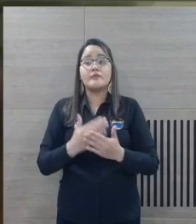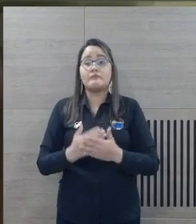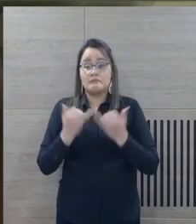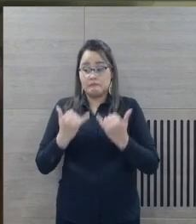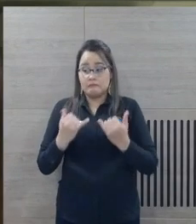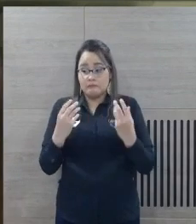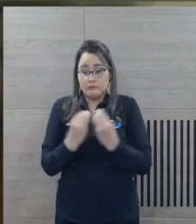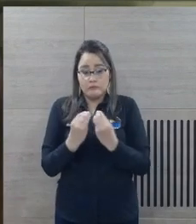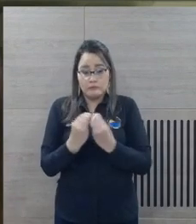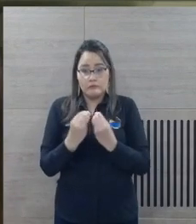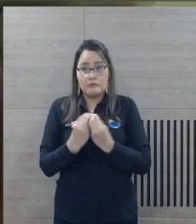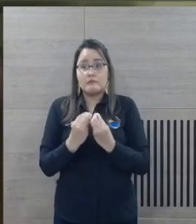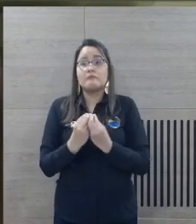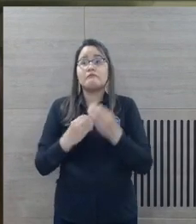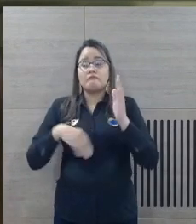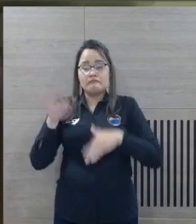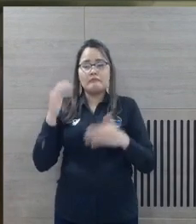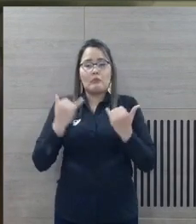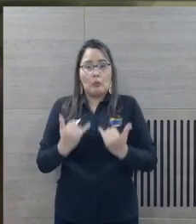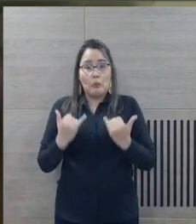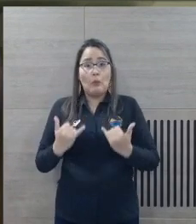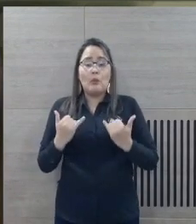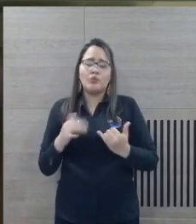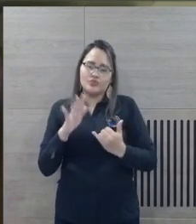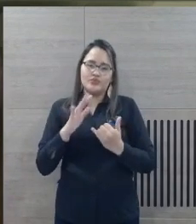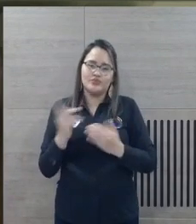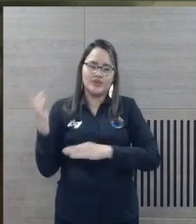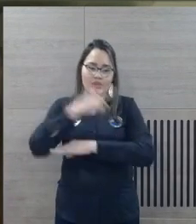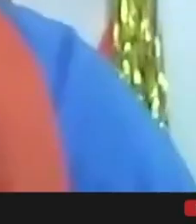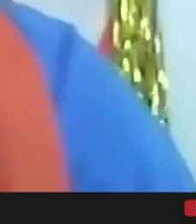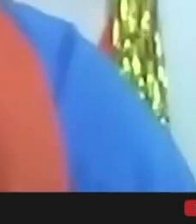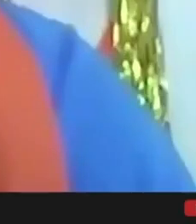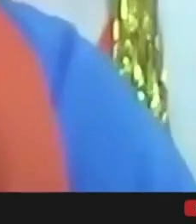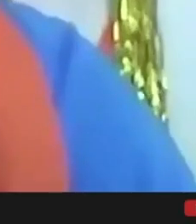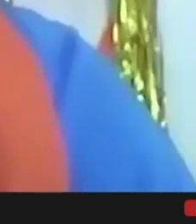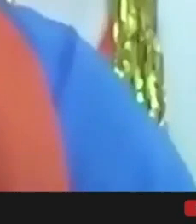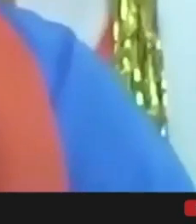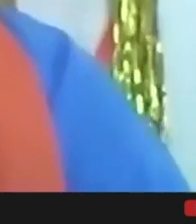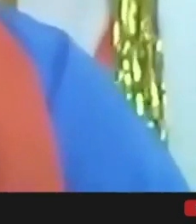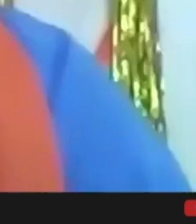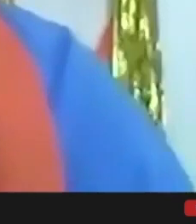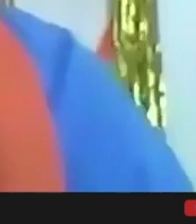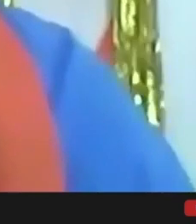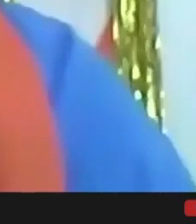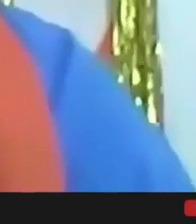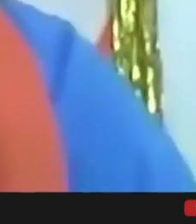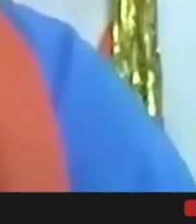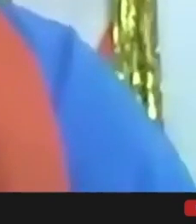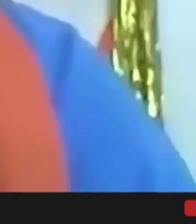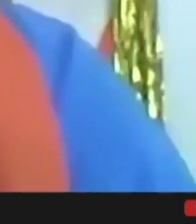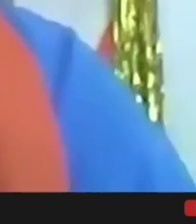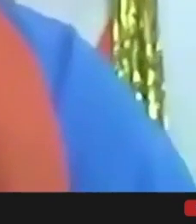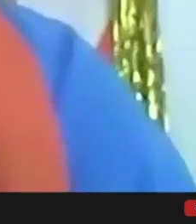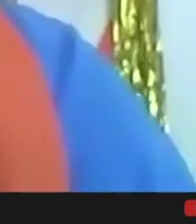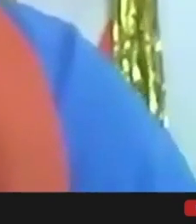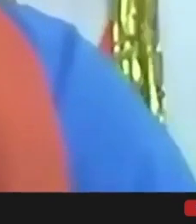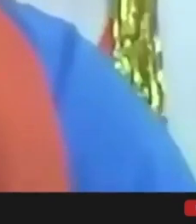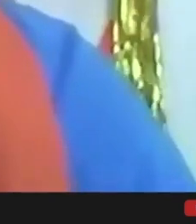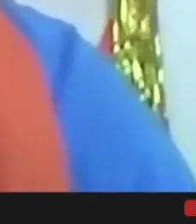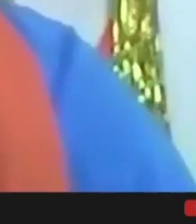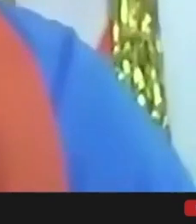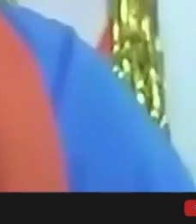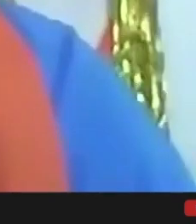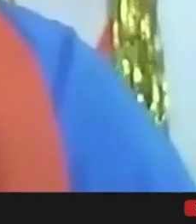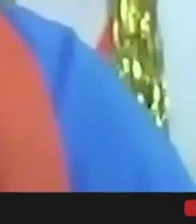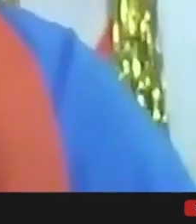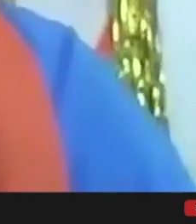felicitaciones. Al doctor Pablo Vera Salazar, a los decanos de cada una de las facultades, profesores, al personal organizativo